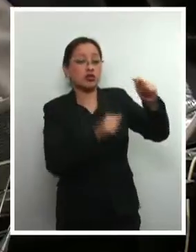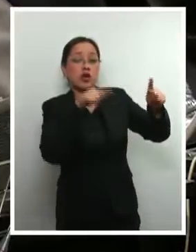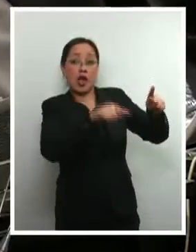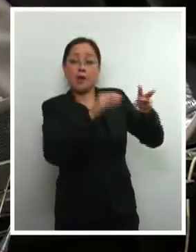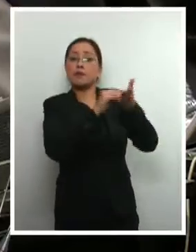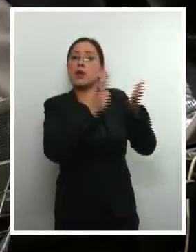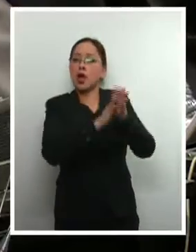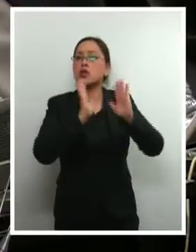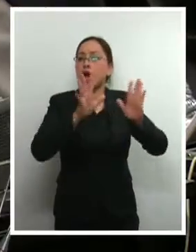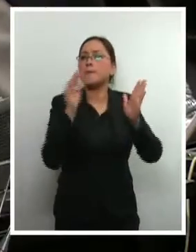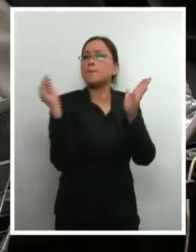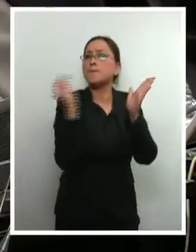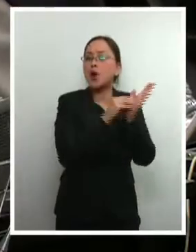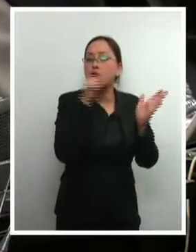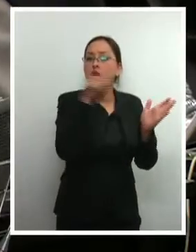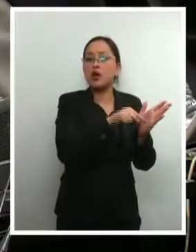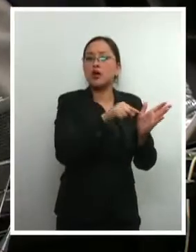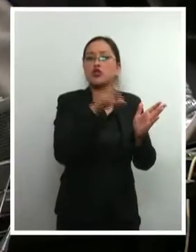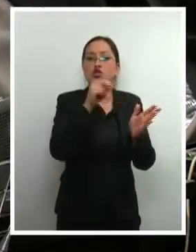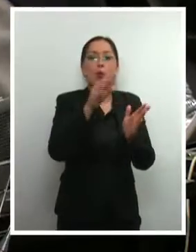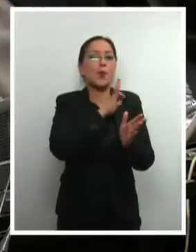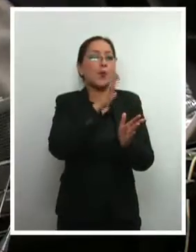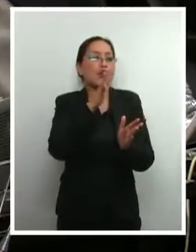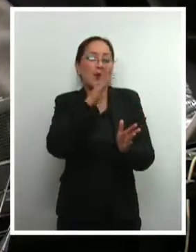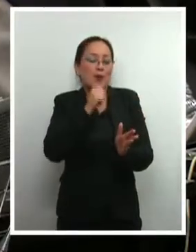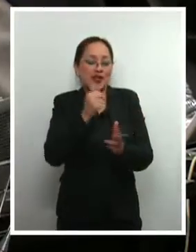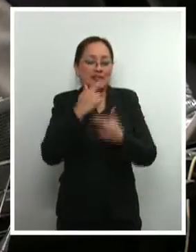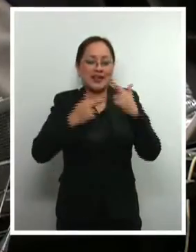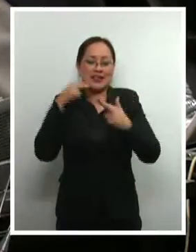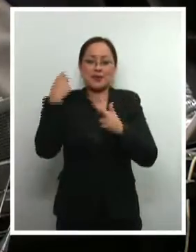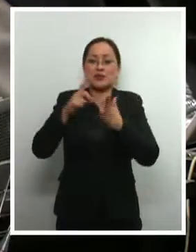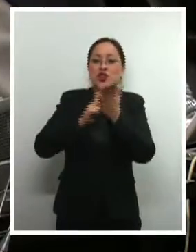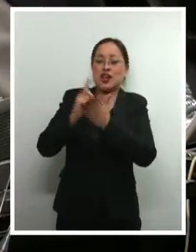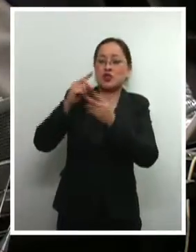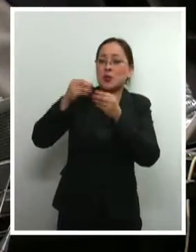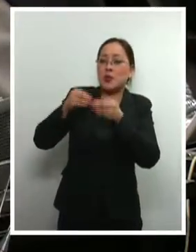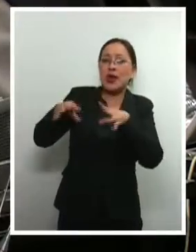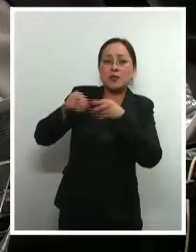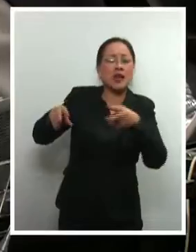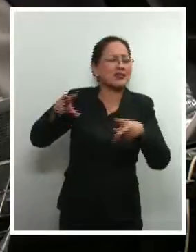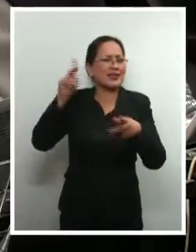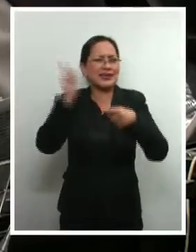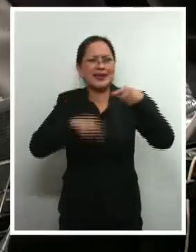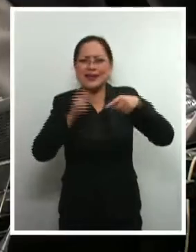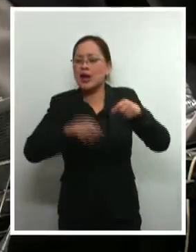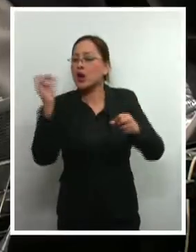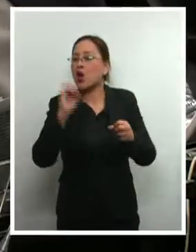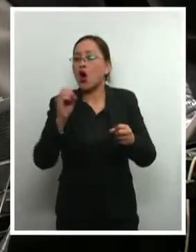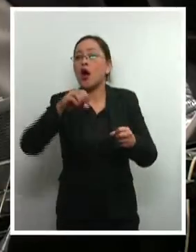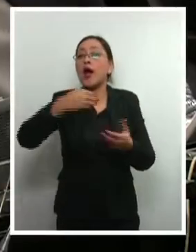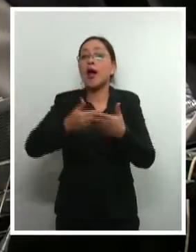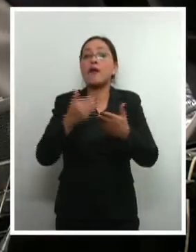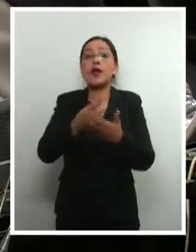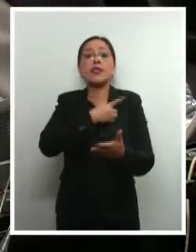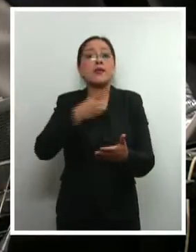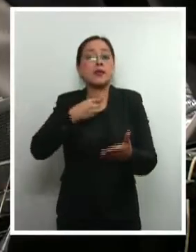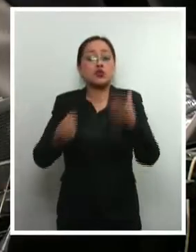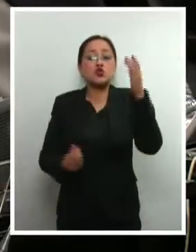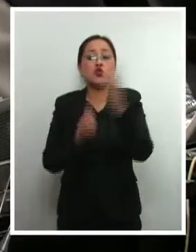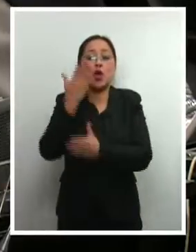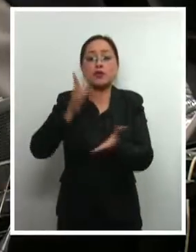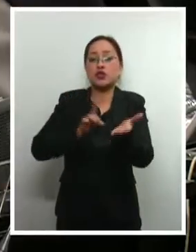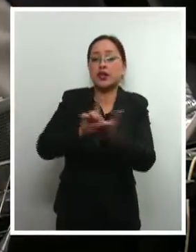Y segundo, porque tenemos nosotros que lograr nuevos derechos, nuevos